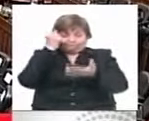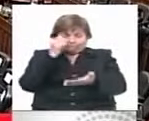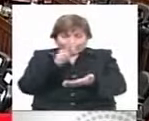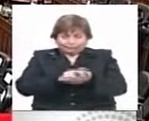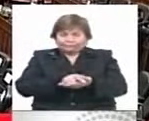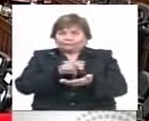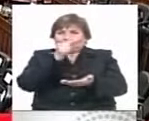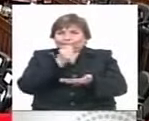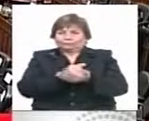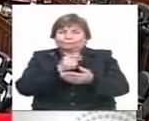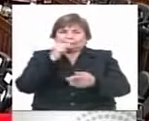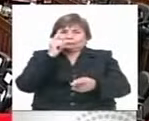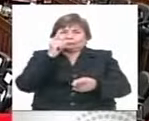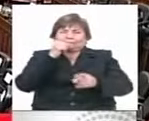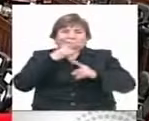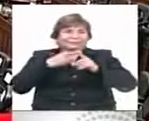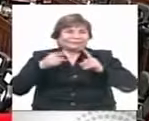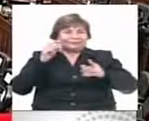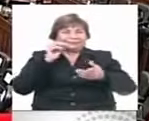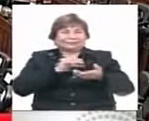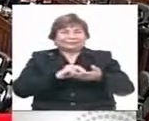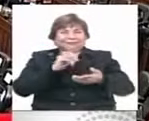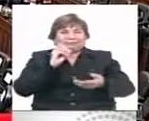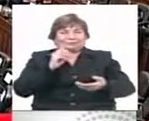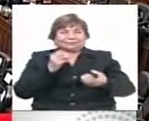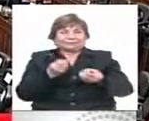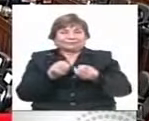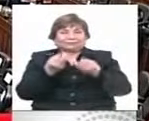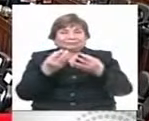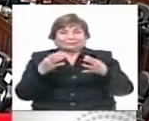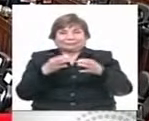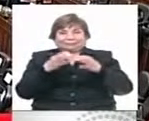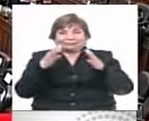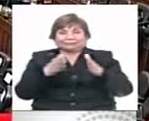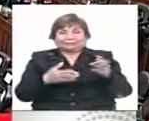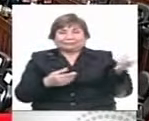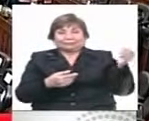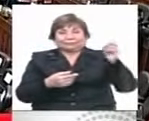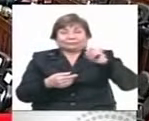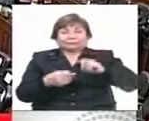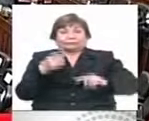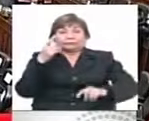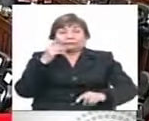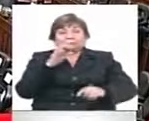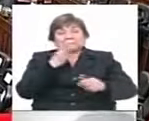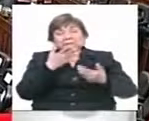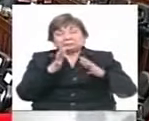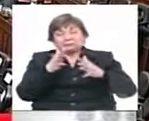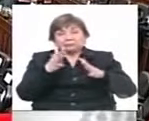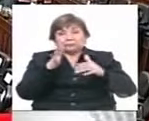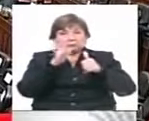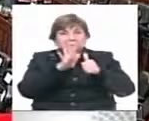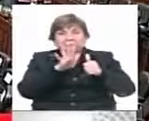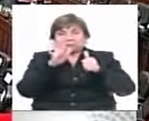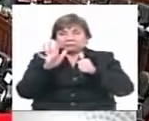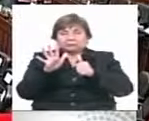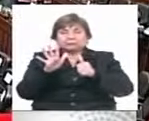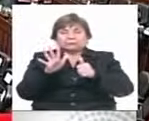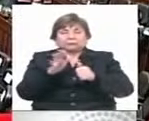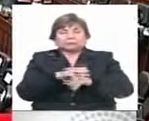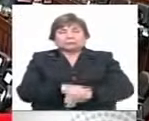requiere pues de la mitad más uno del número legal de congresistas. En este caso debe sumar